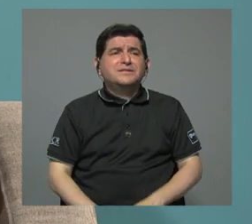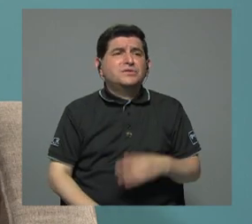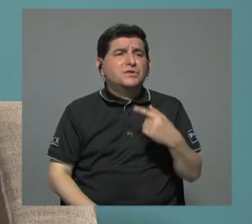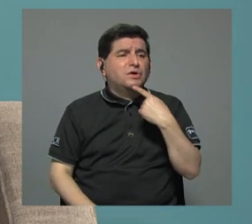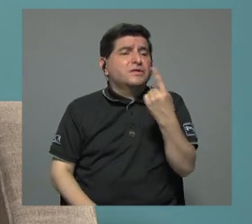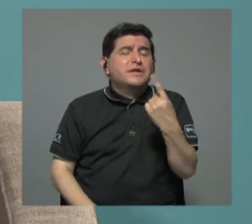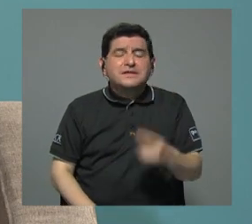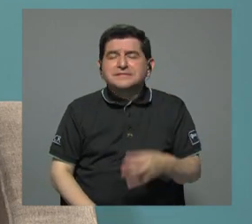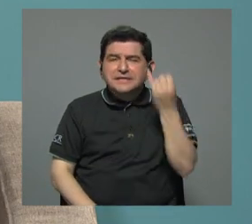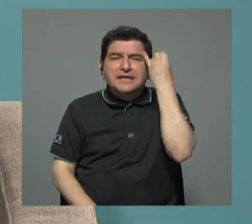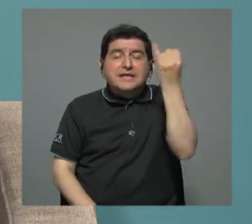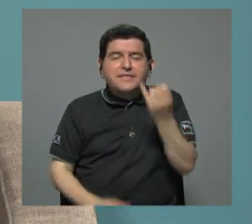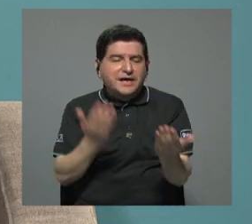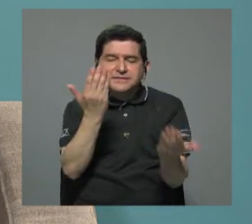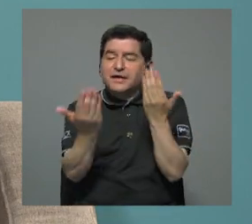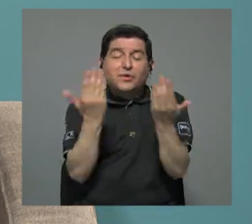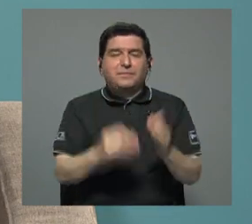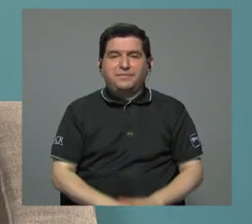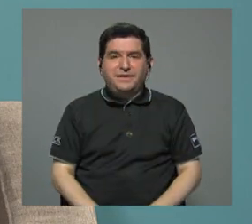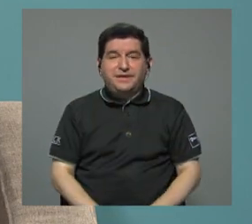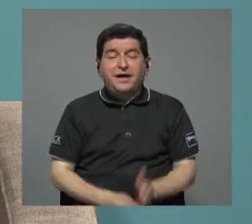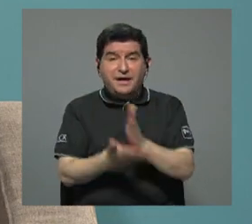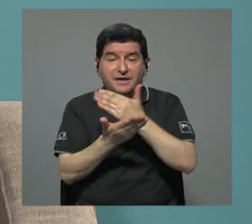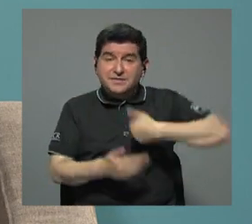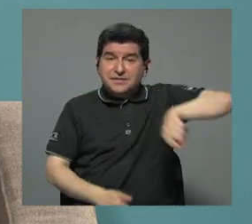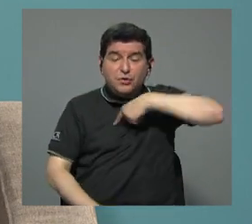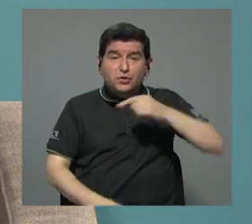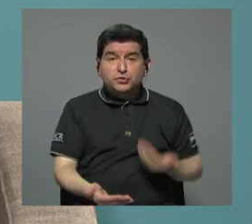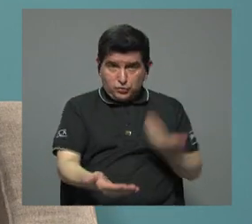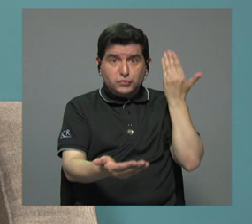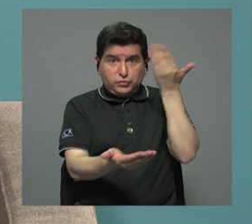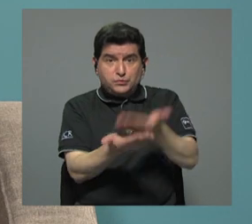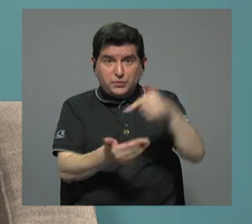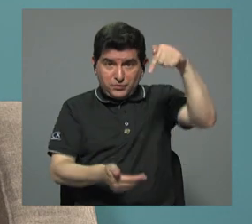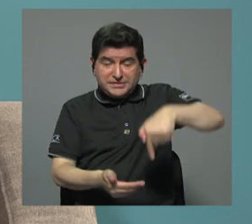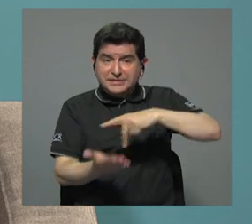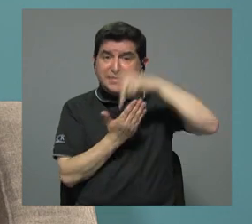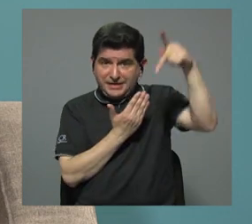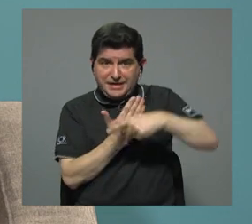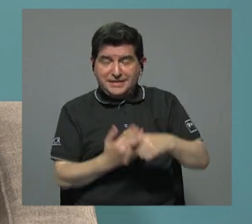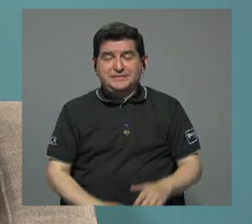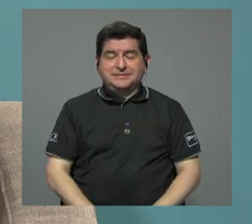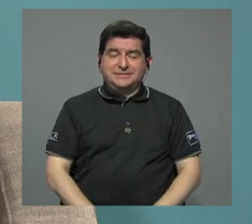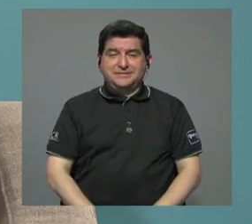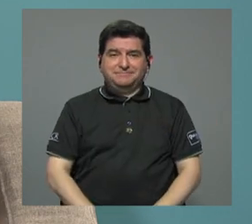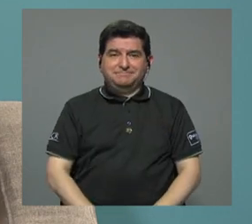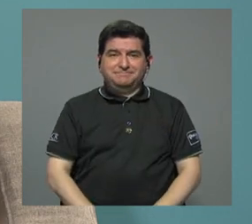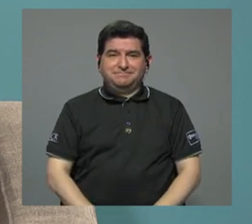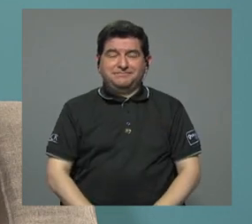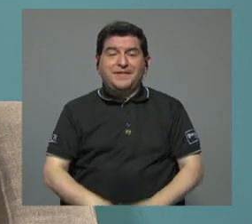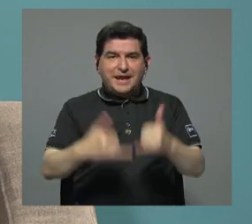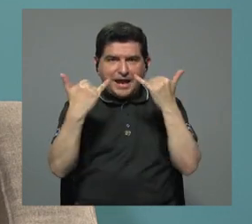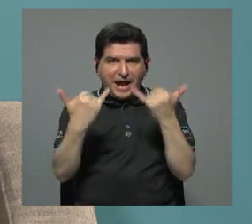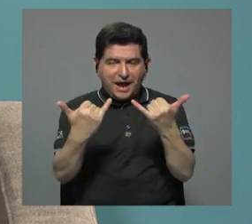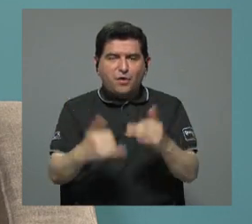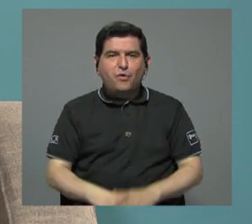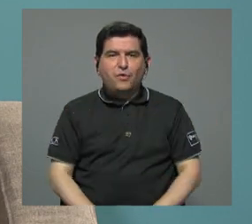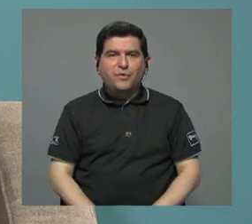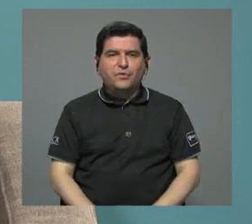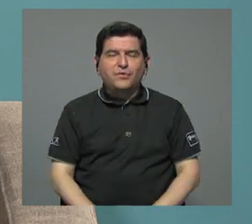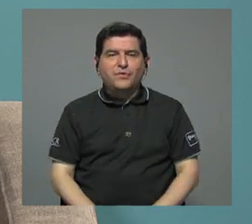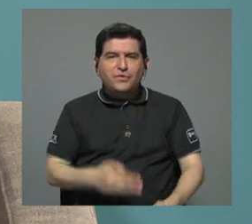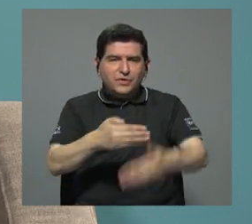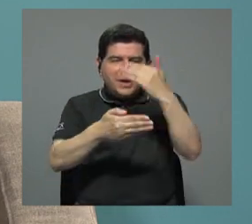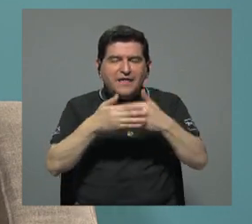o cotejándolas es algo que no seremos propuestos aquí en este programa pero bueno de inmediato vamos a ir con nuestra sección